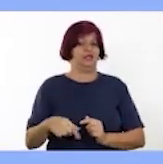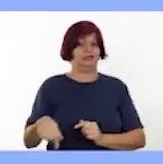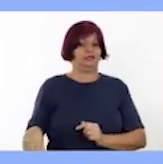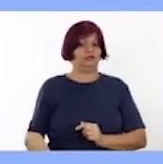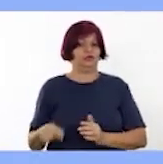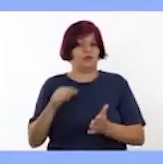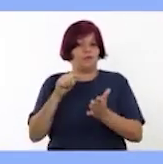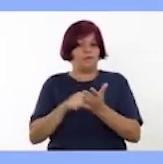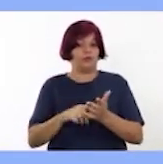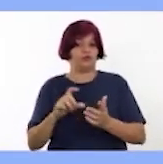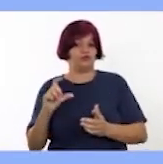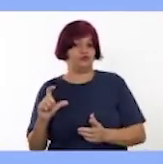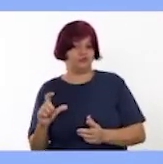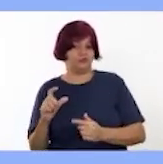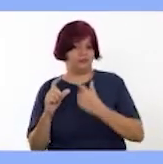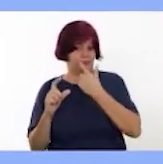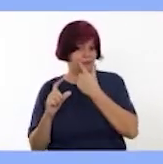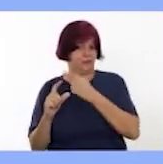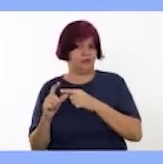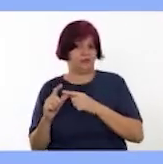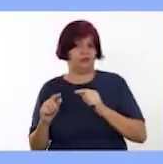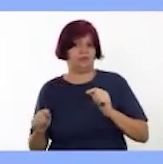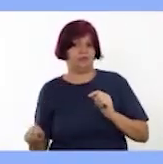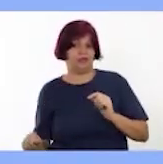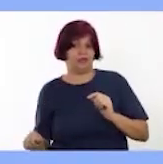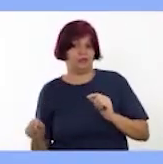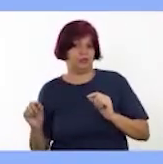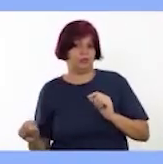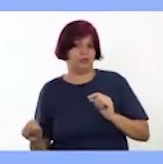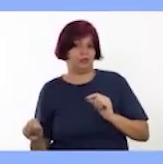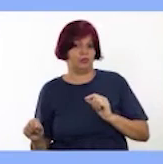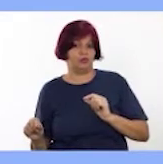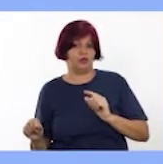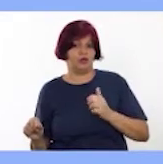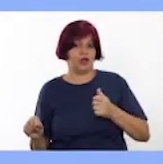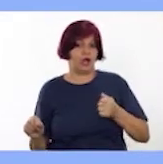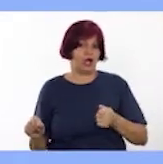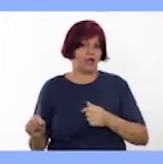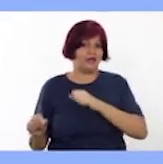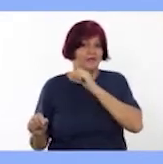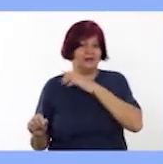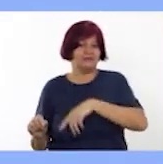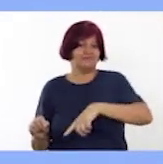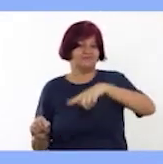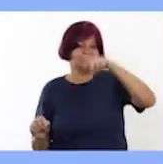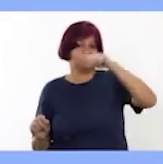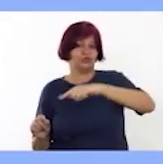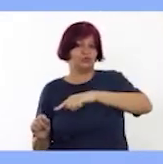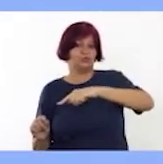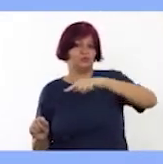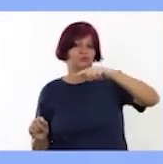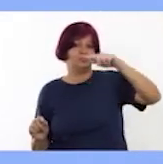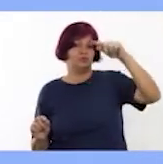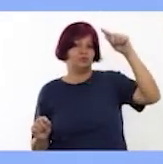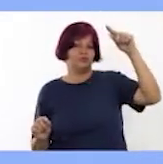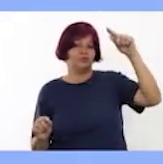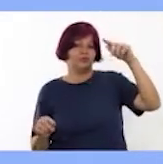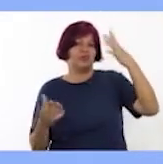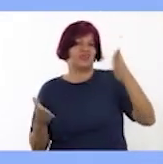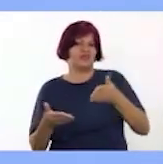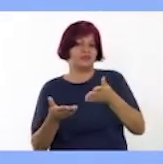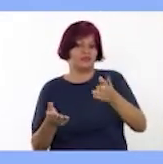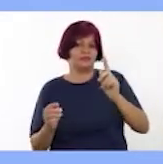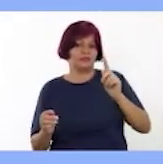C donde estoy mirando un punto A, que es el punto más alto del edificio. Me están dando como